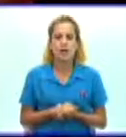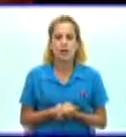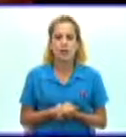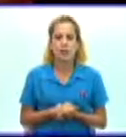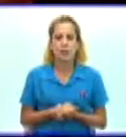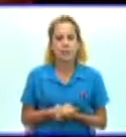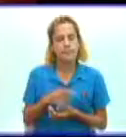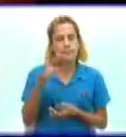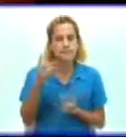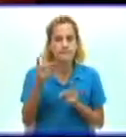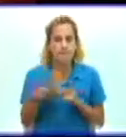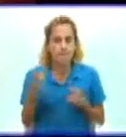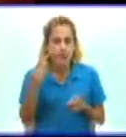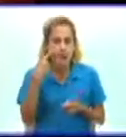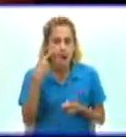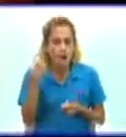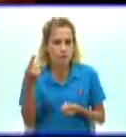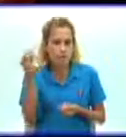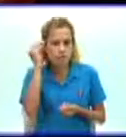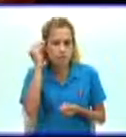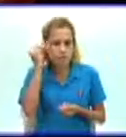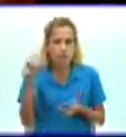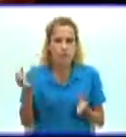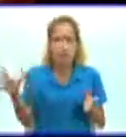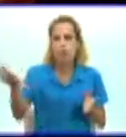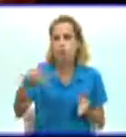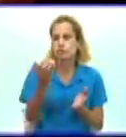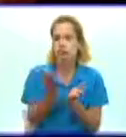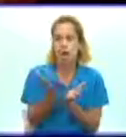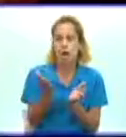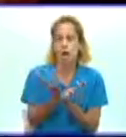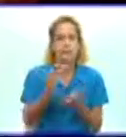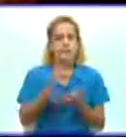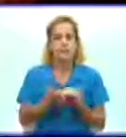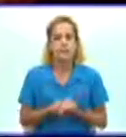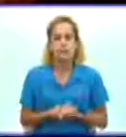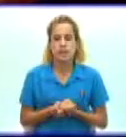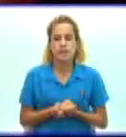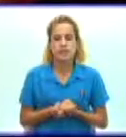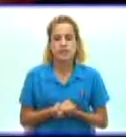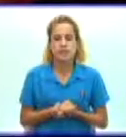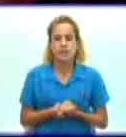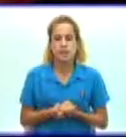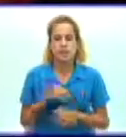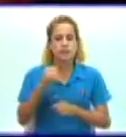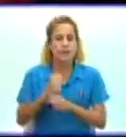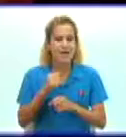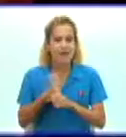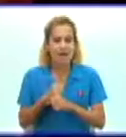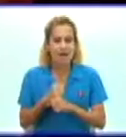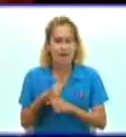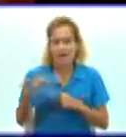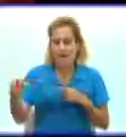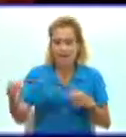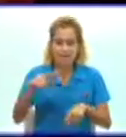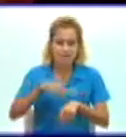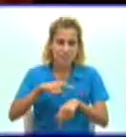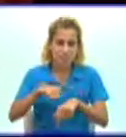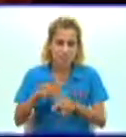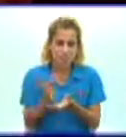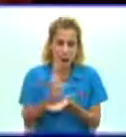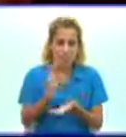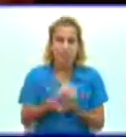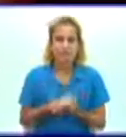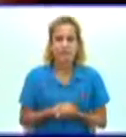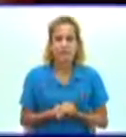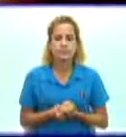conocimientos alcanzados durante todas las emisiones, incluso con los contenidos que ustedes pudieron trabajar durante el tiempo en las escuelas antes de